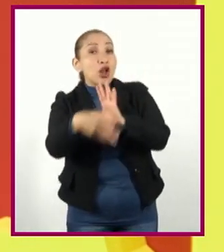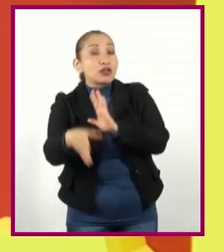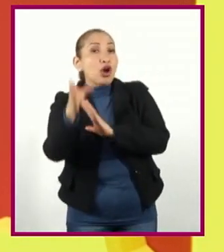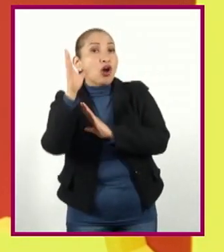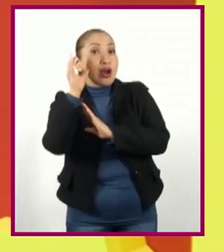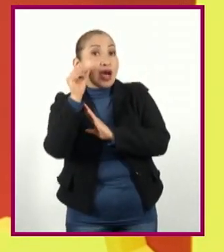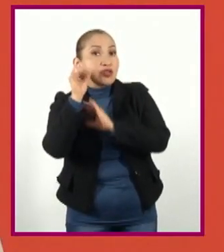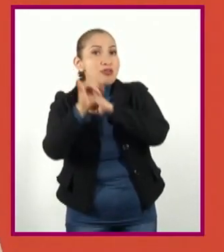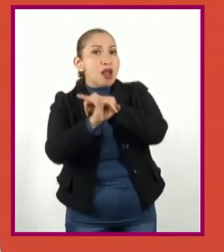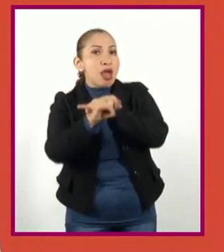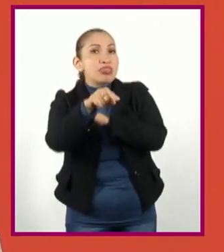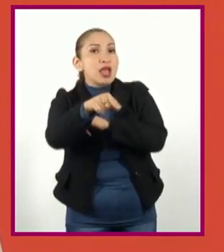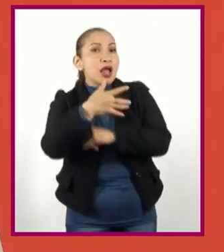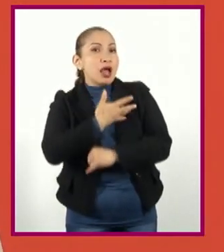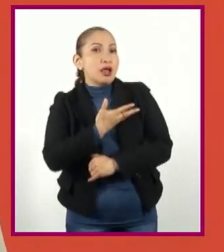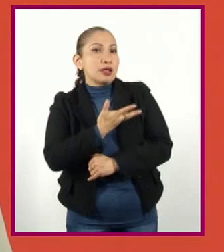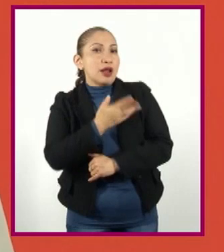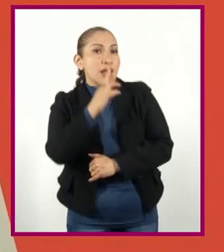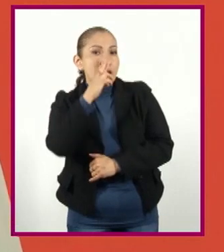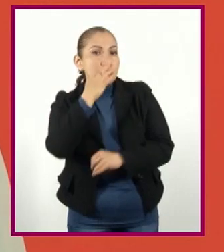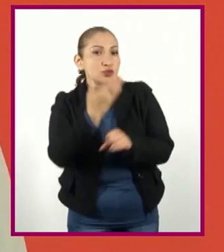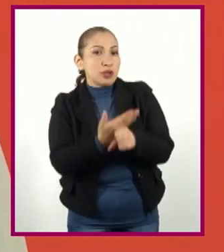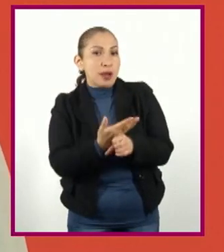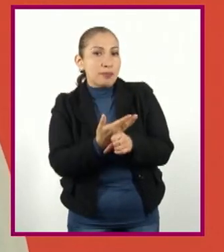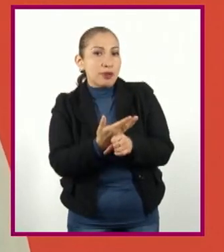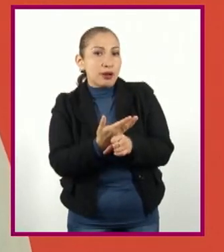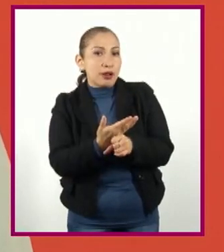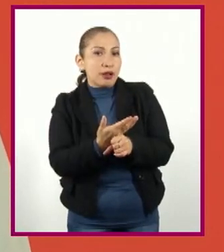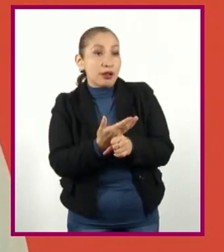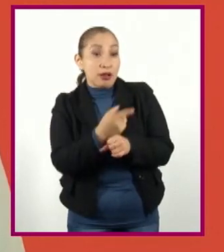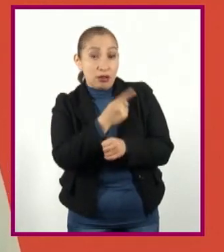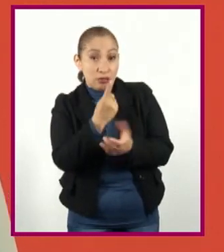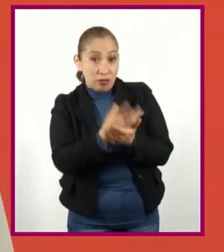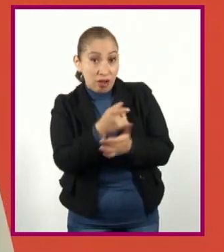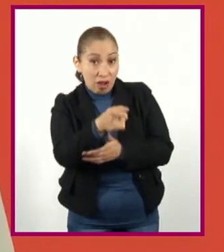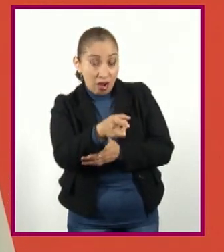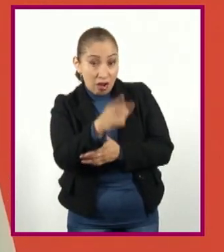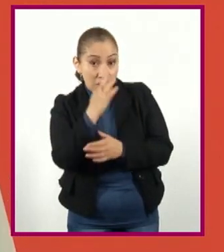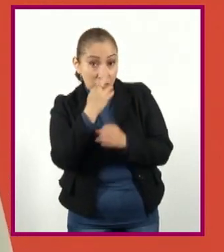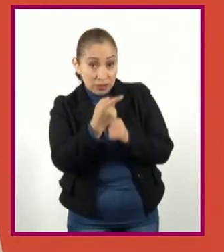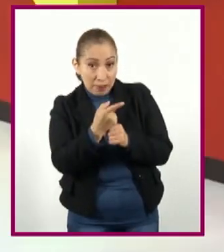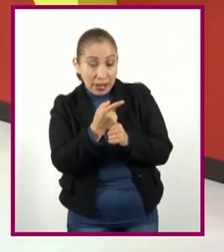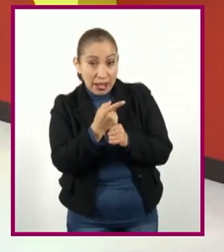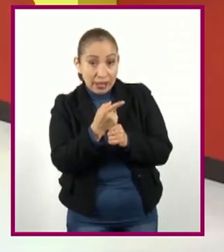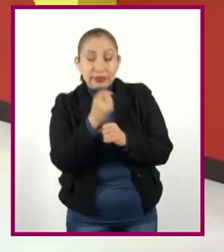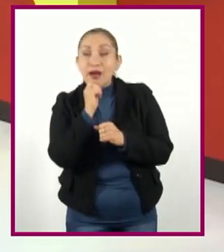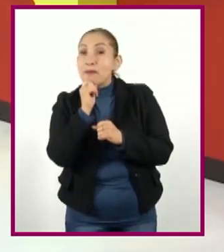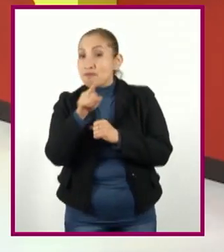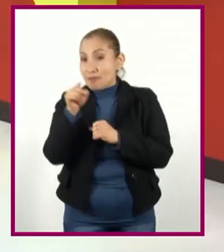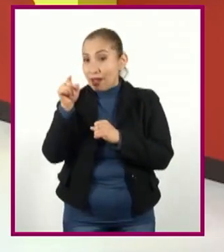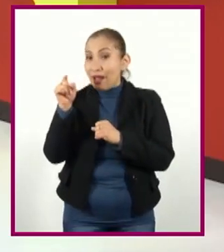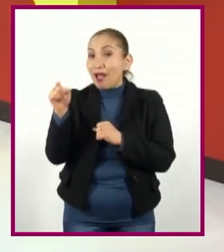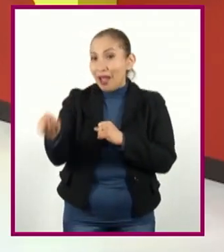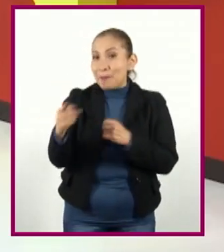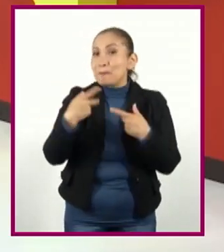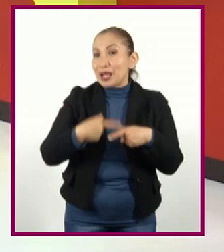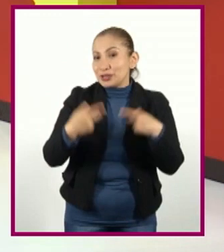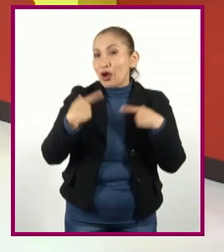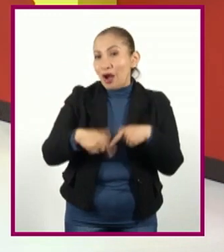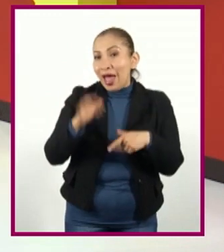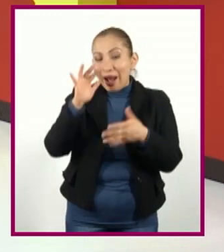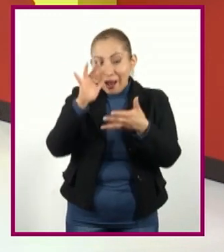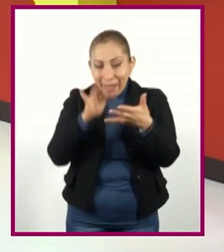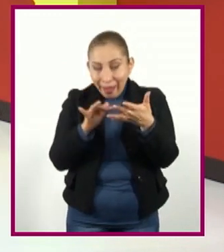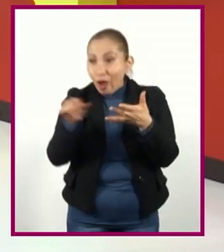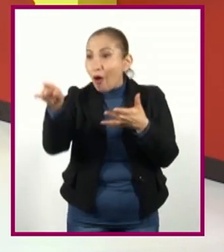gran responsabilidad. Aunque no solo los medios informativos tienen responsabilidad, también los lectores o